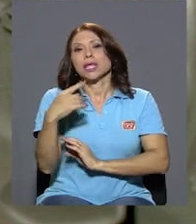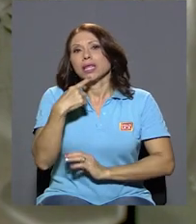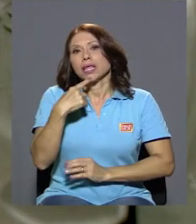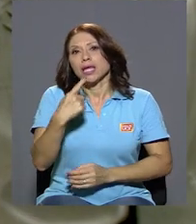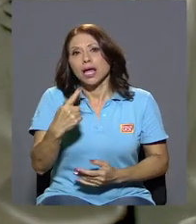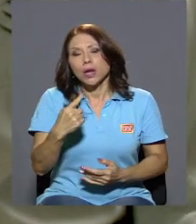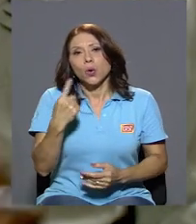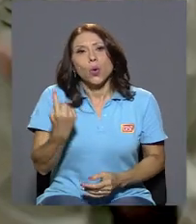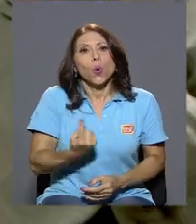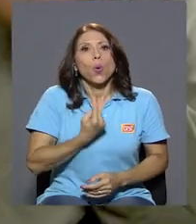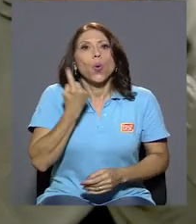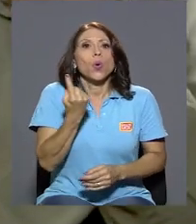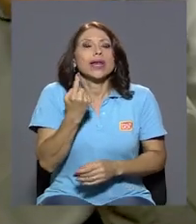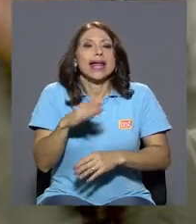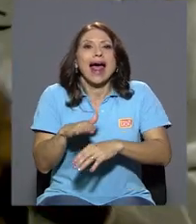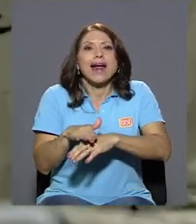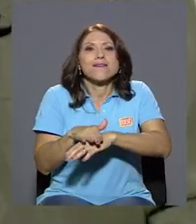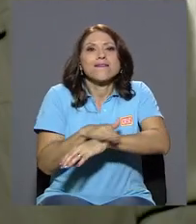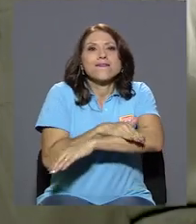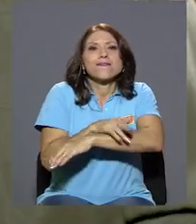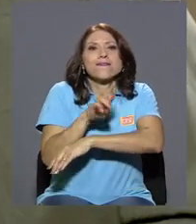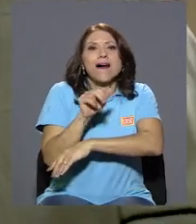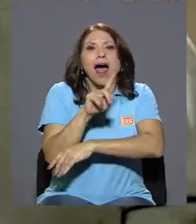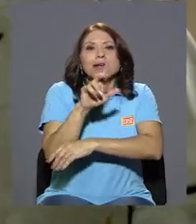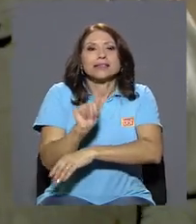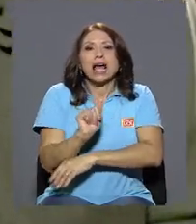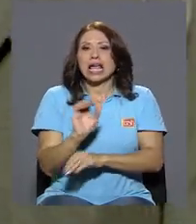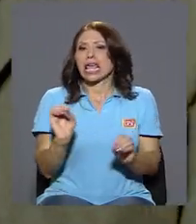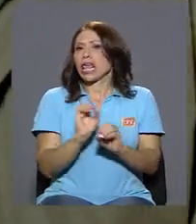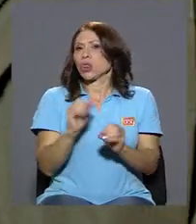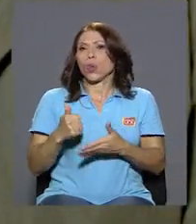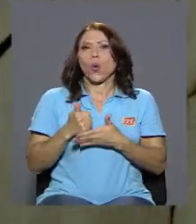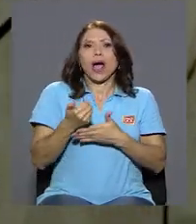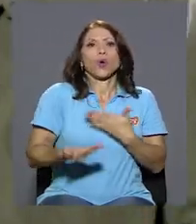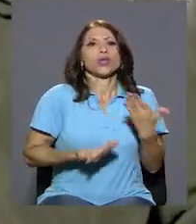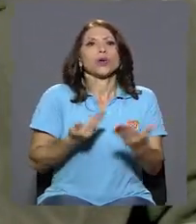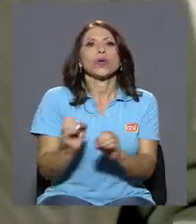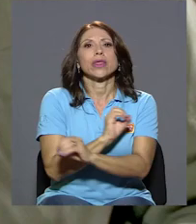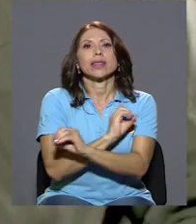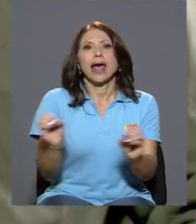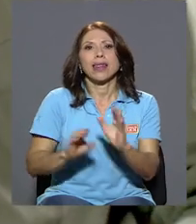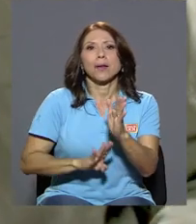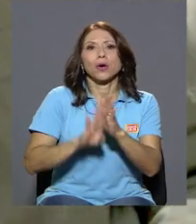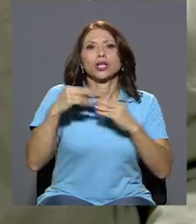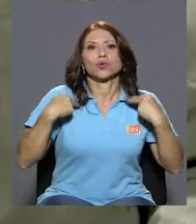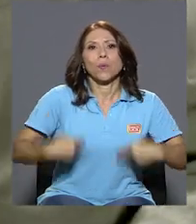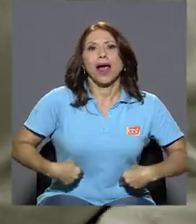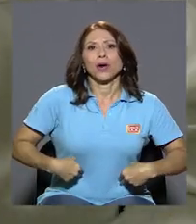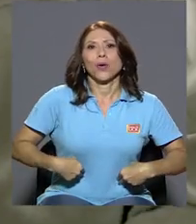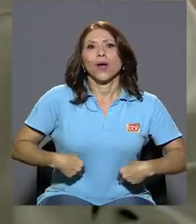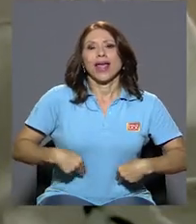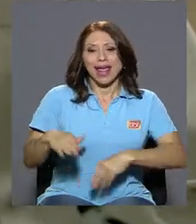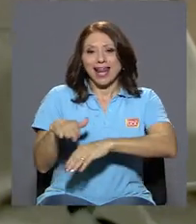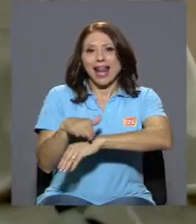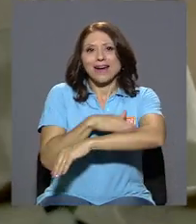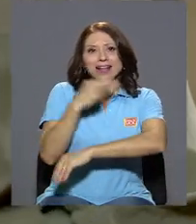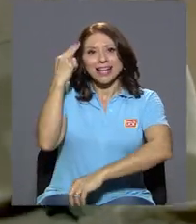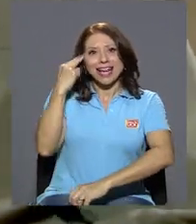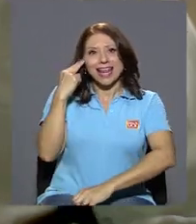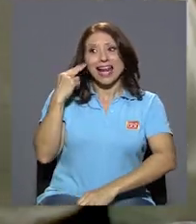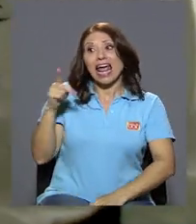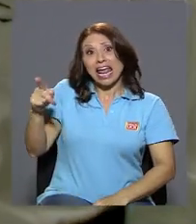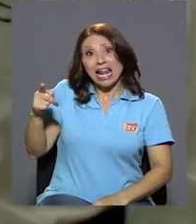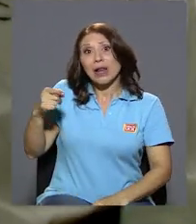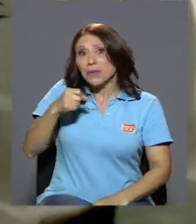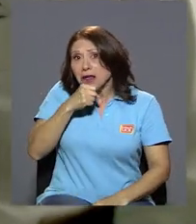que la única raza que no había contribuido en nada al progreso humano era la raza negra el viejo se arrepintió